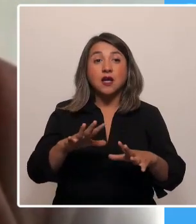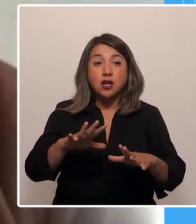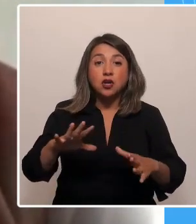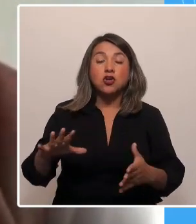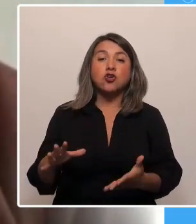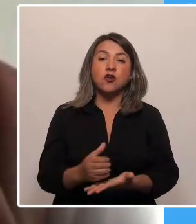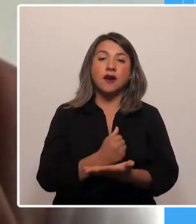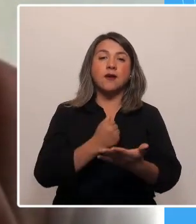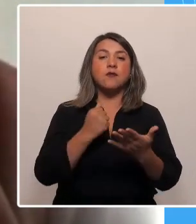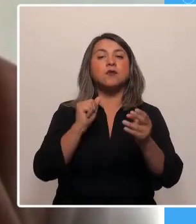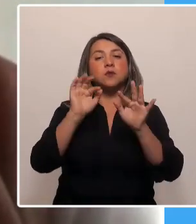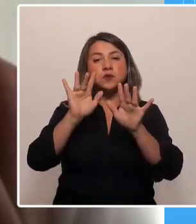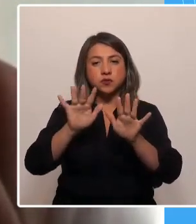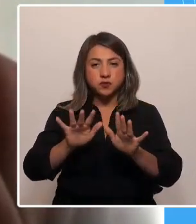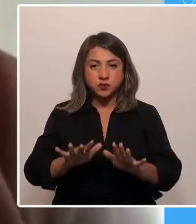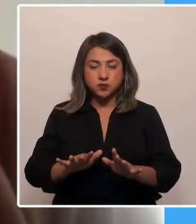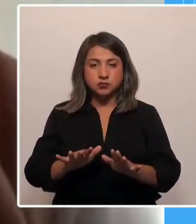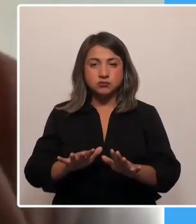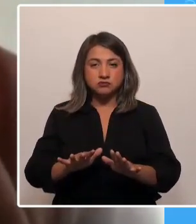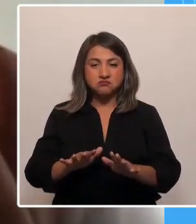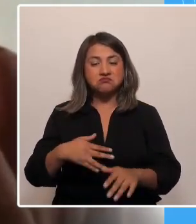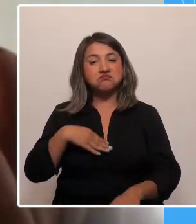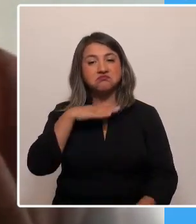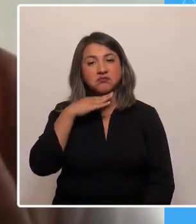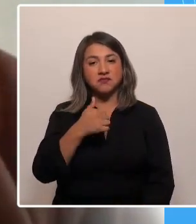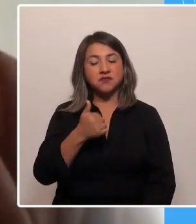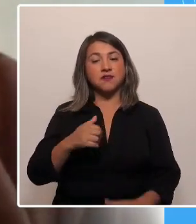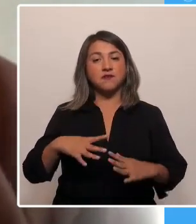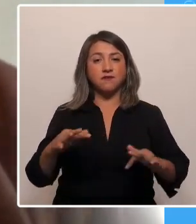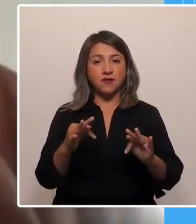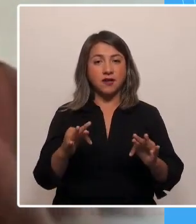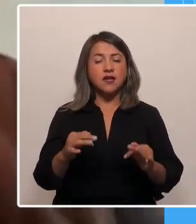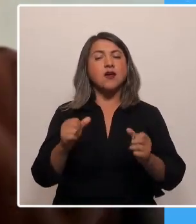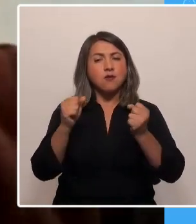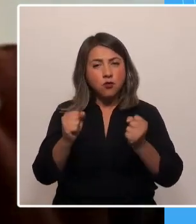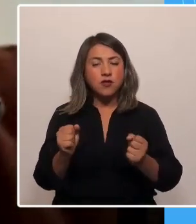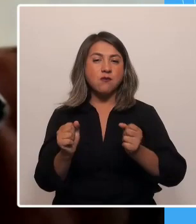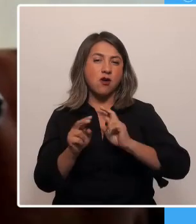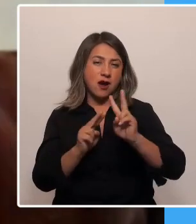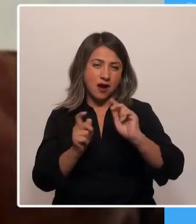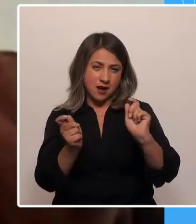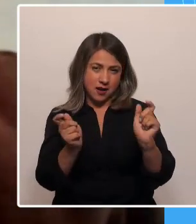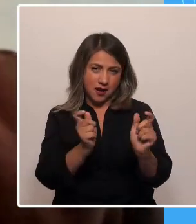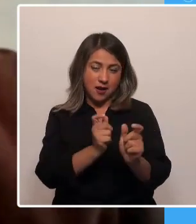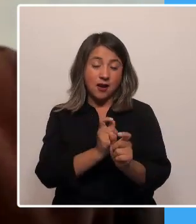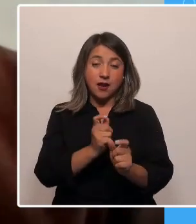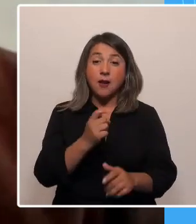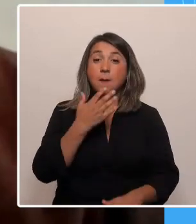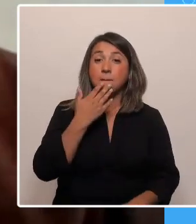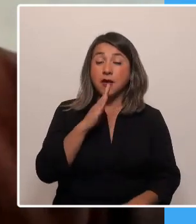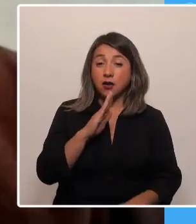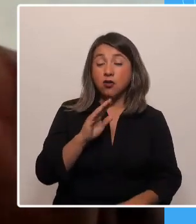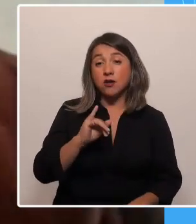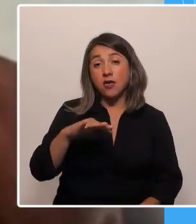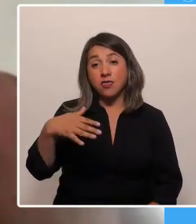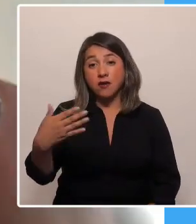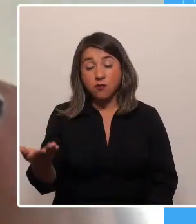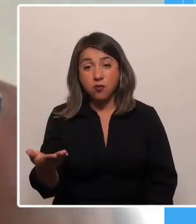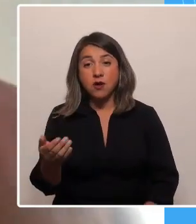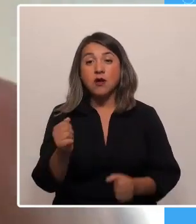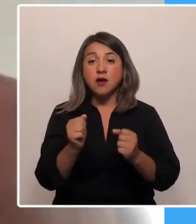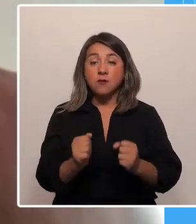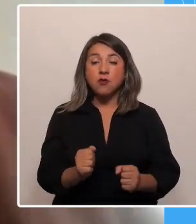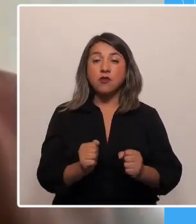final suficientemente feliz y que todavía puede ser mejorado con las indicaciones que podamos hacer a